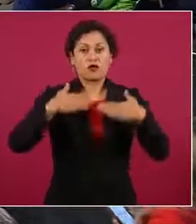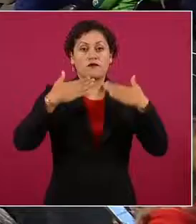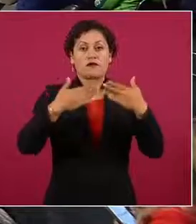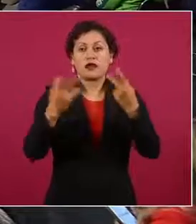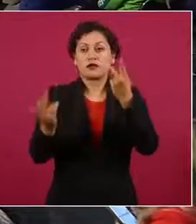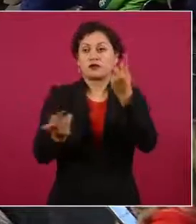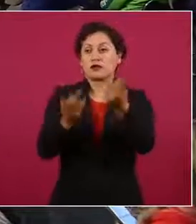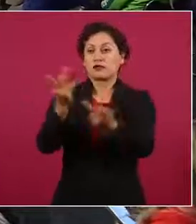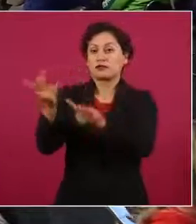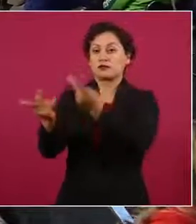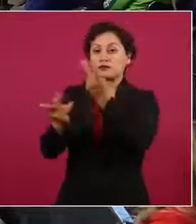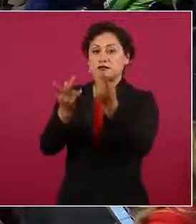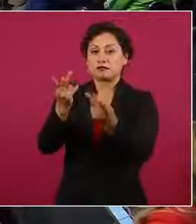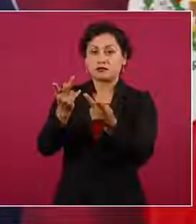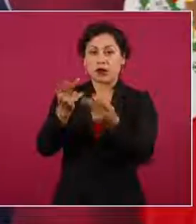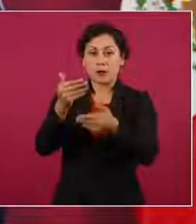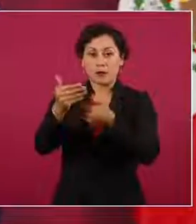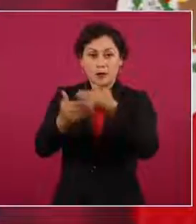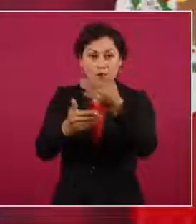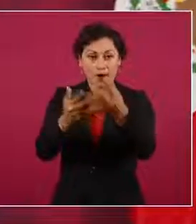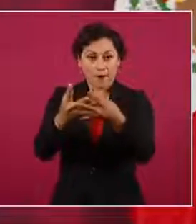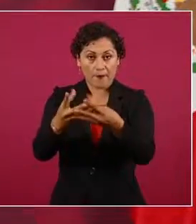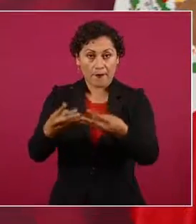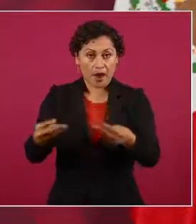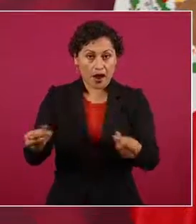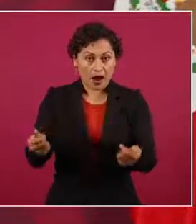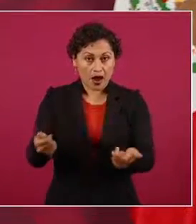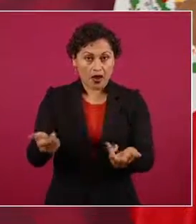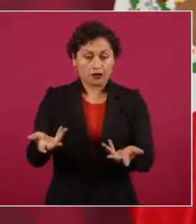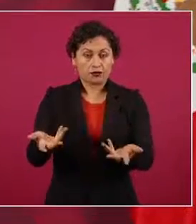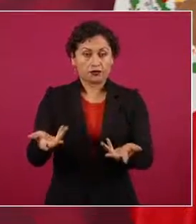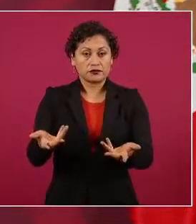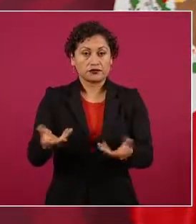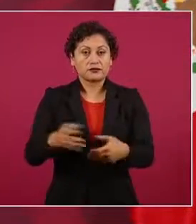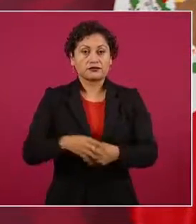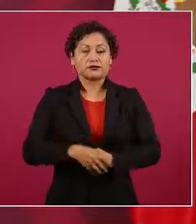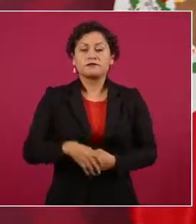los paneles entonces? Sí, sí, porque